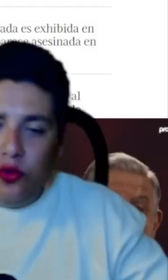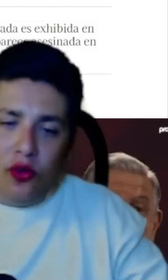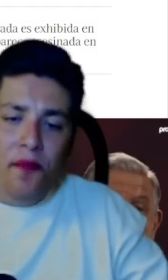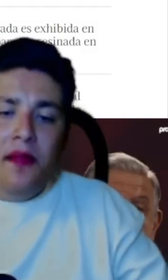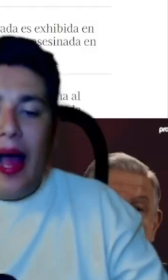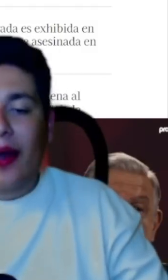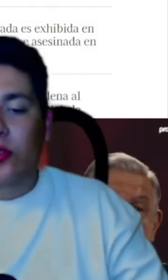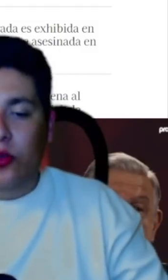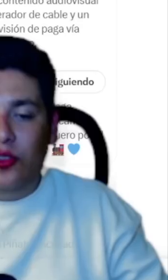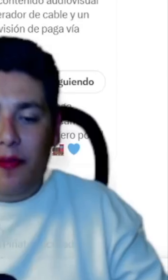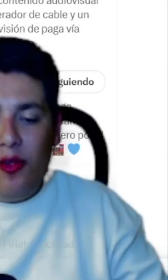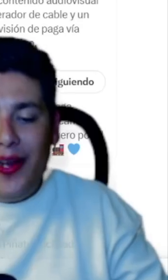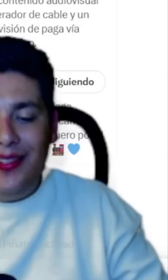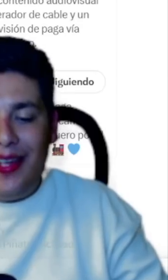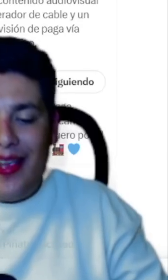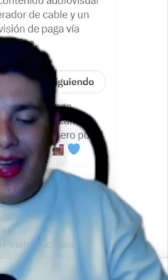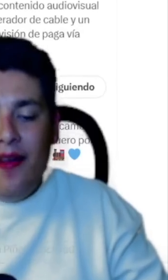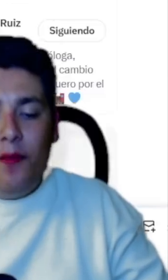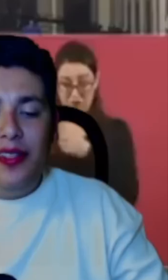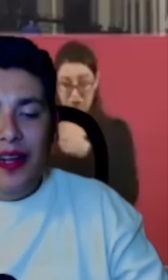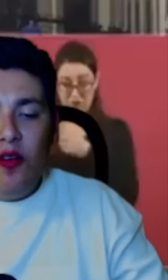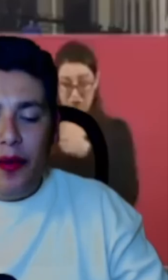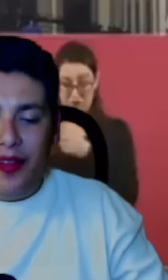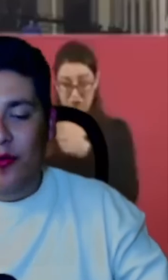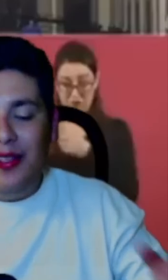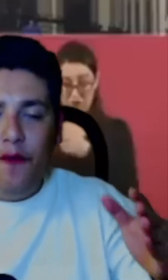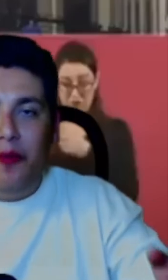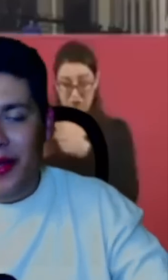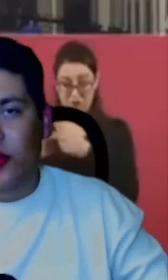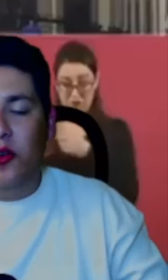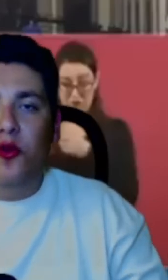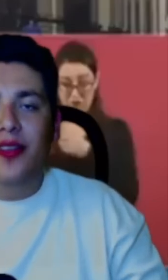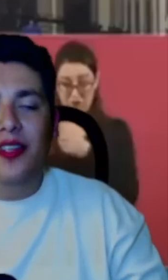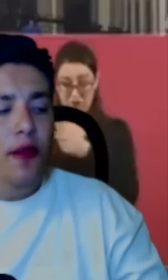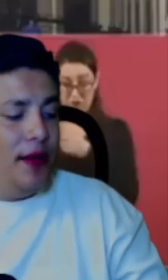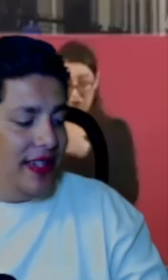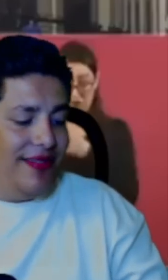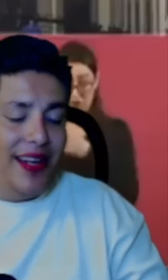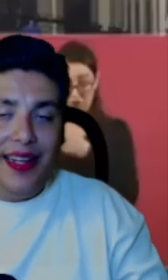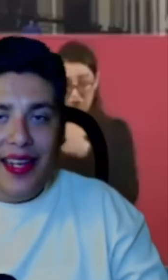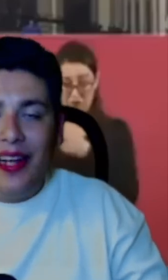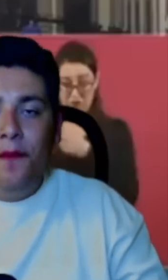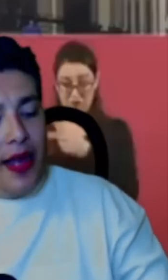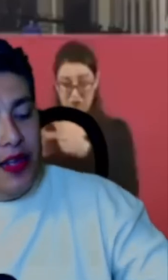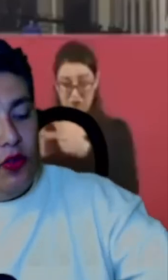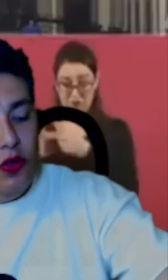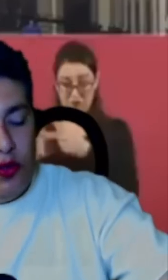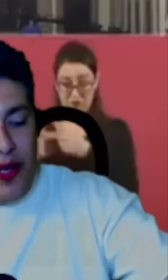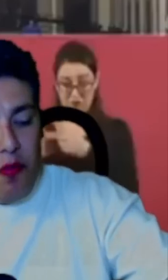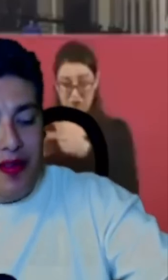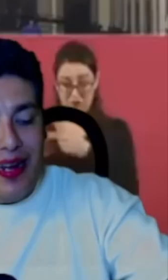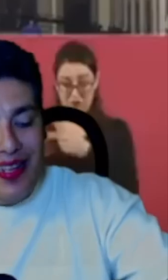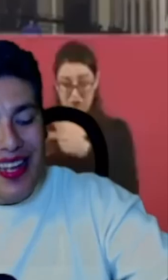le gustó a los conservadores, que ya pues están compartiendo este fragmento que, como les digo, el presidente critica a